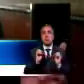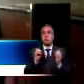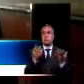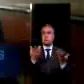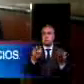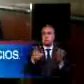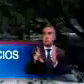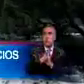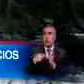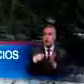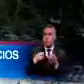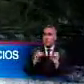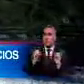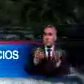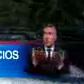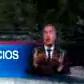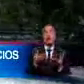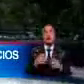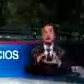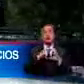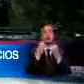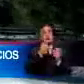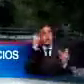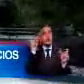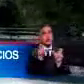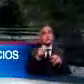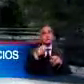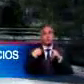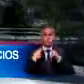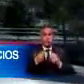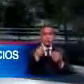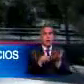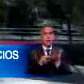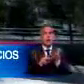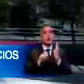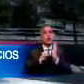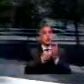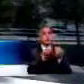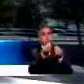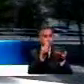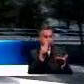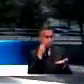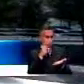Eso fue desvanecido. La Comisión de Fiscalización analizará el contenido de la información que envió Contraloría. Cristian Hidalgo, TC Televisión.